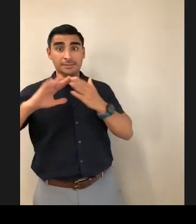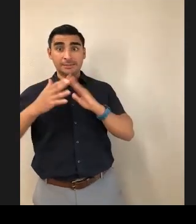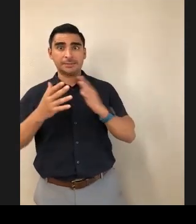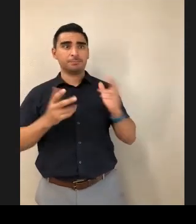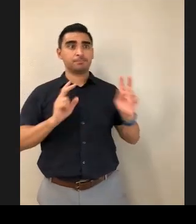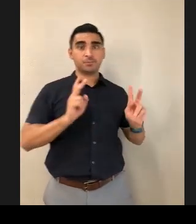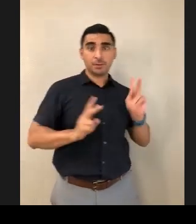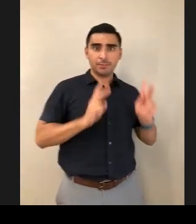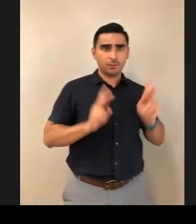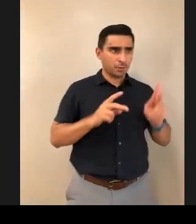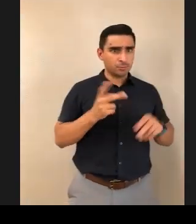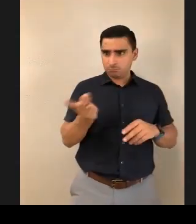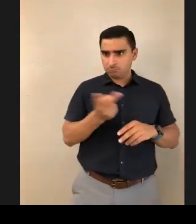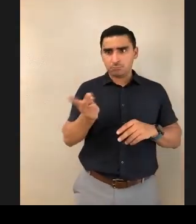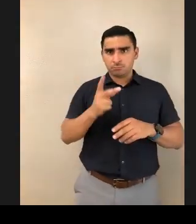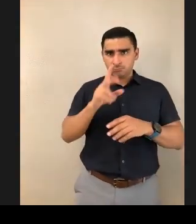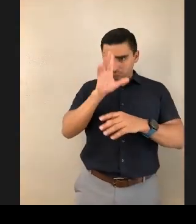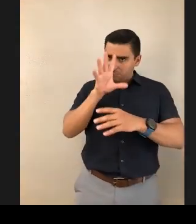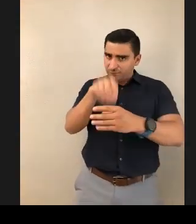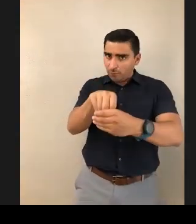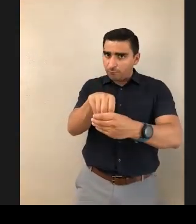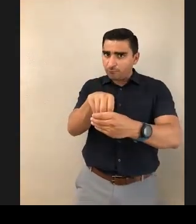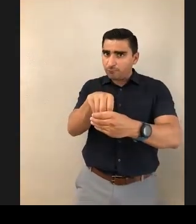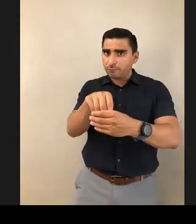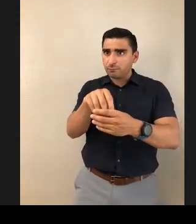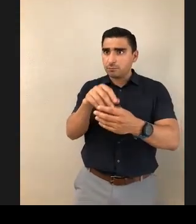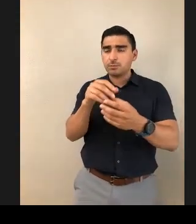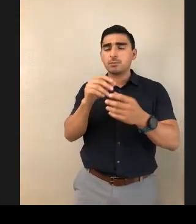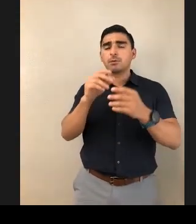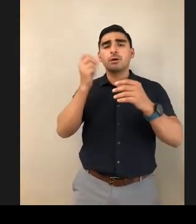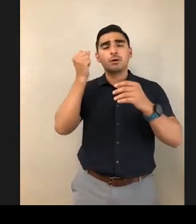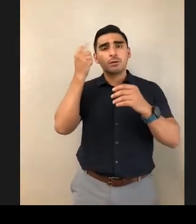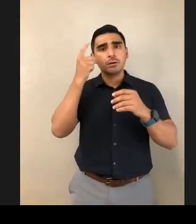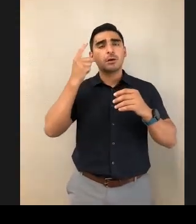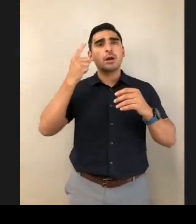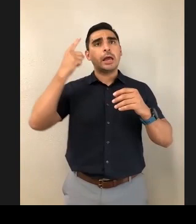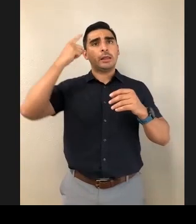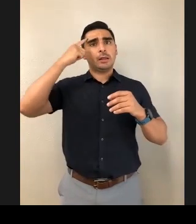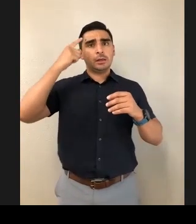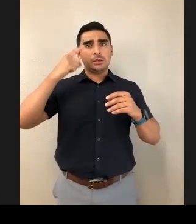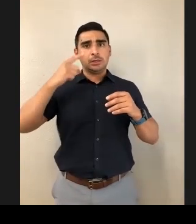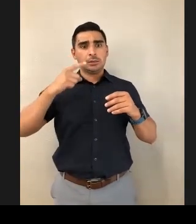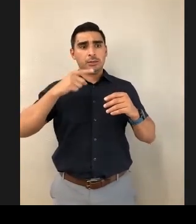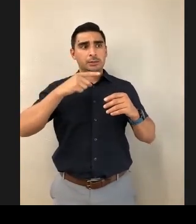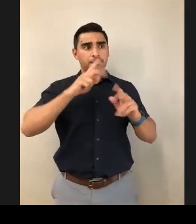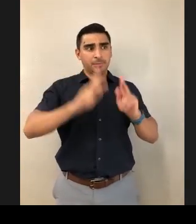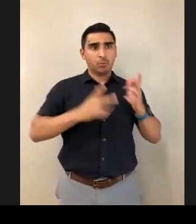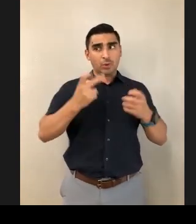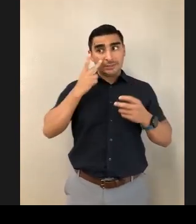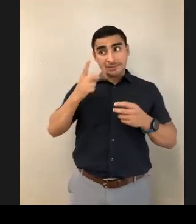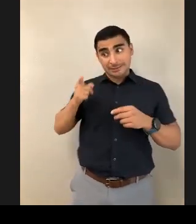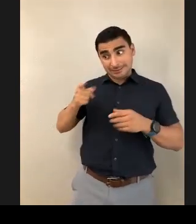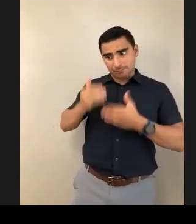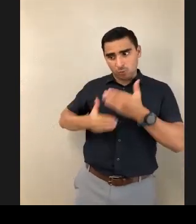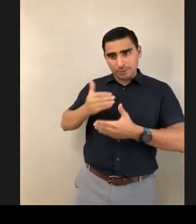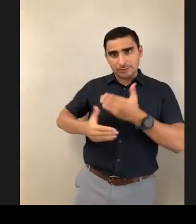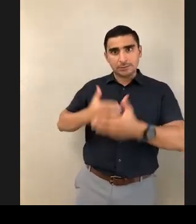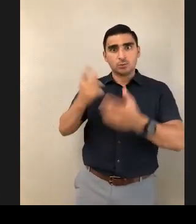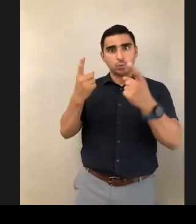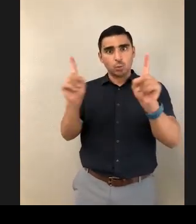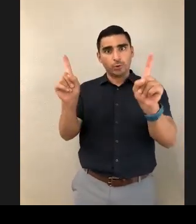que hay mucho interés. Yo creo que la gente tiene mucho interés y quieren hacer